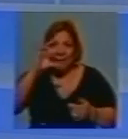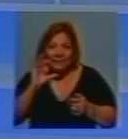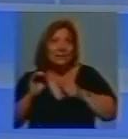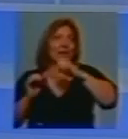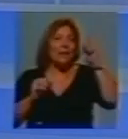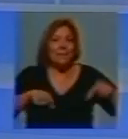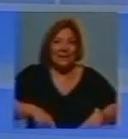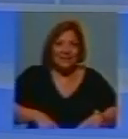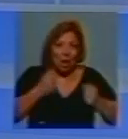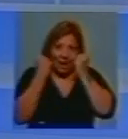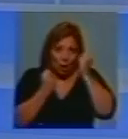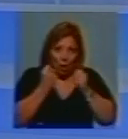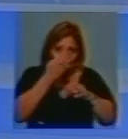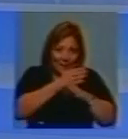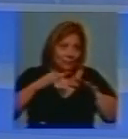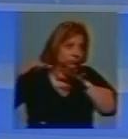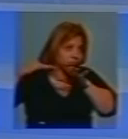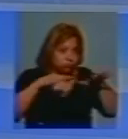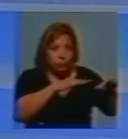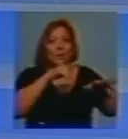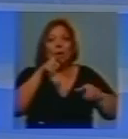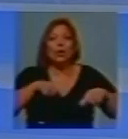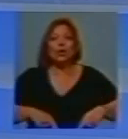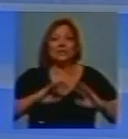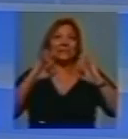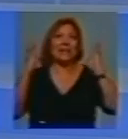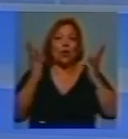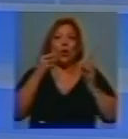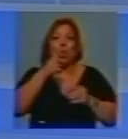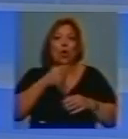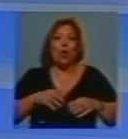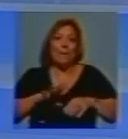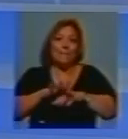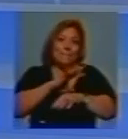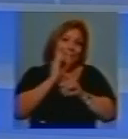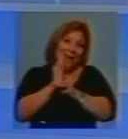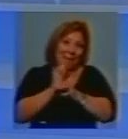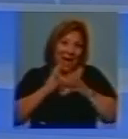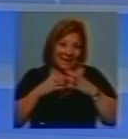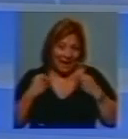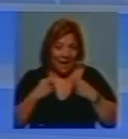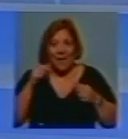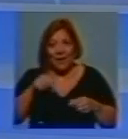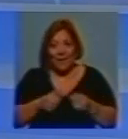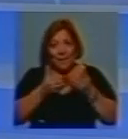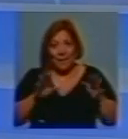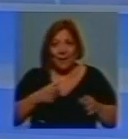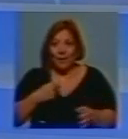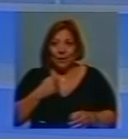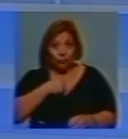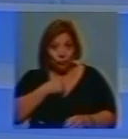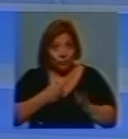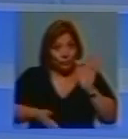de Economía, y posterior concentración en el Consejo de Educación Inicial y Primaria. Bien, de nuestra parte estaremos partiendo esta madrugada junto